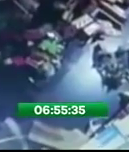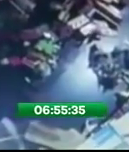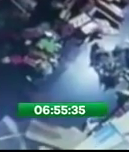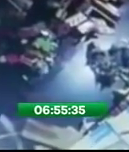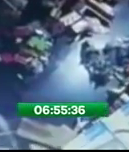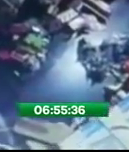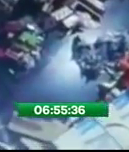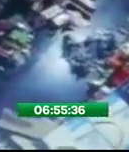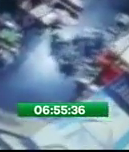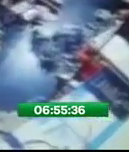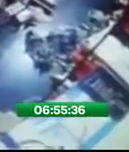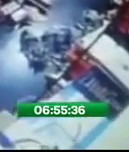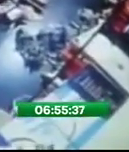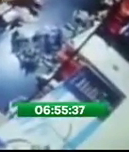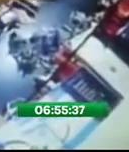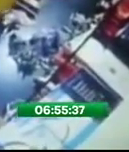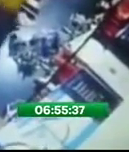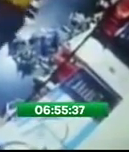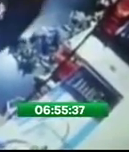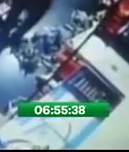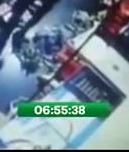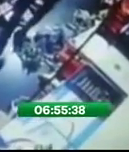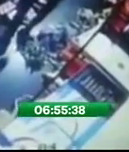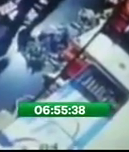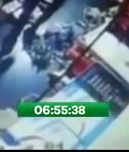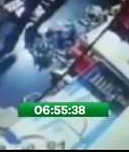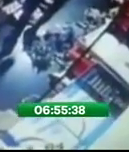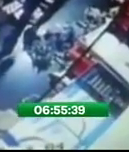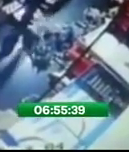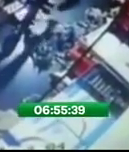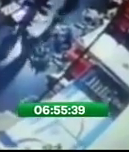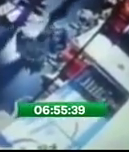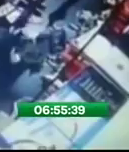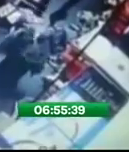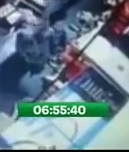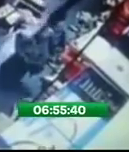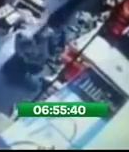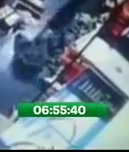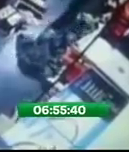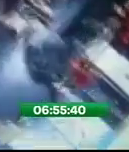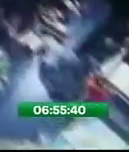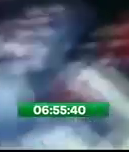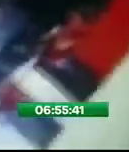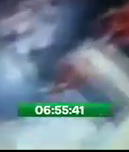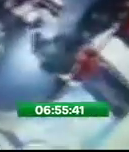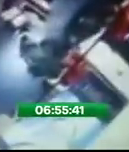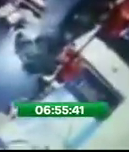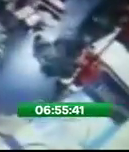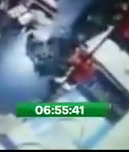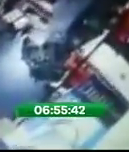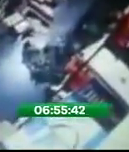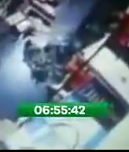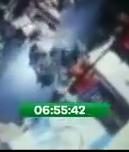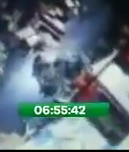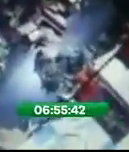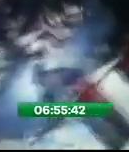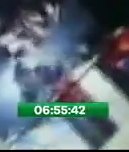Míralo, ahí va. Allá le viene una cara. Lo veo ahí que se tapa ahí. Recién se pone pila. Pillo bobo.